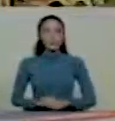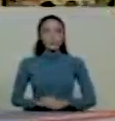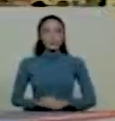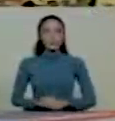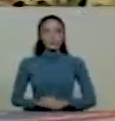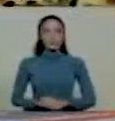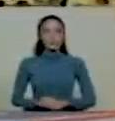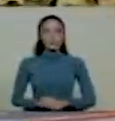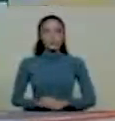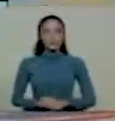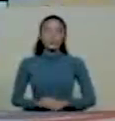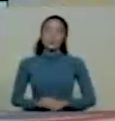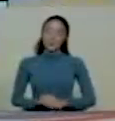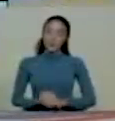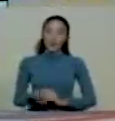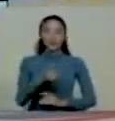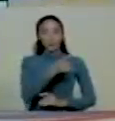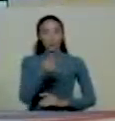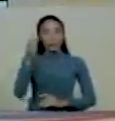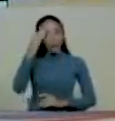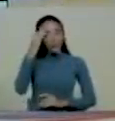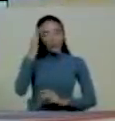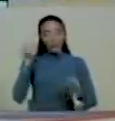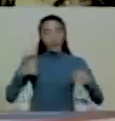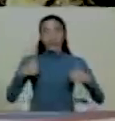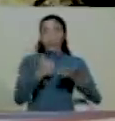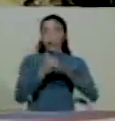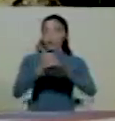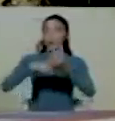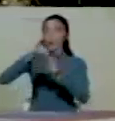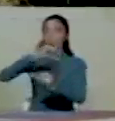que el niño es llorón y ustedes lo pellizcan.